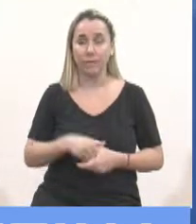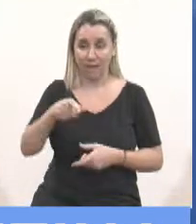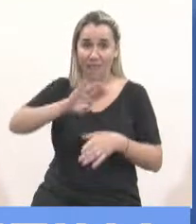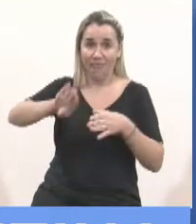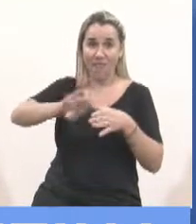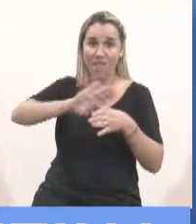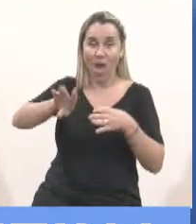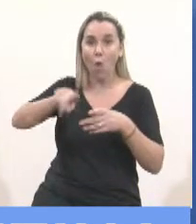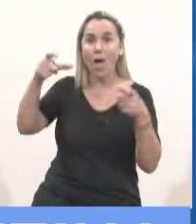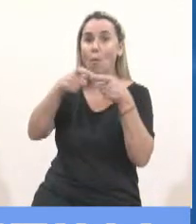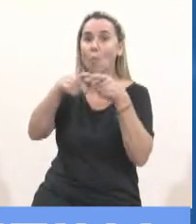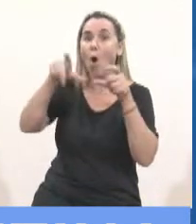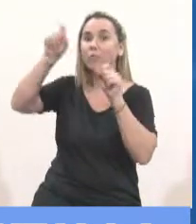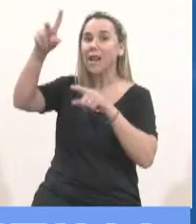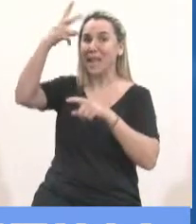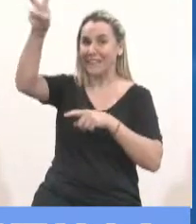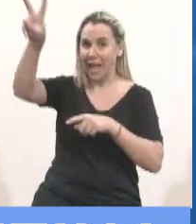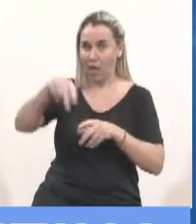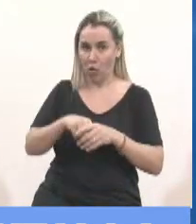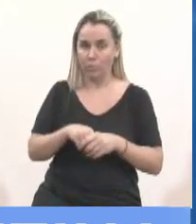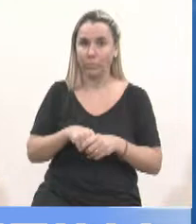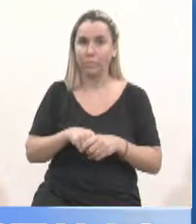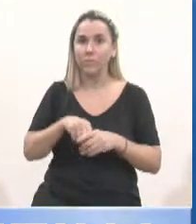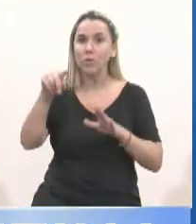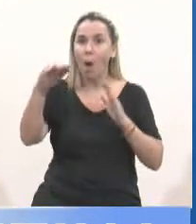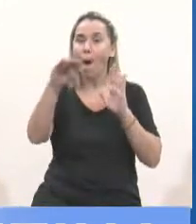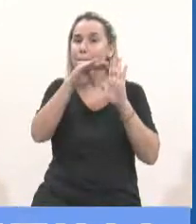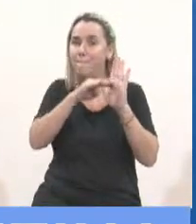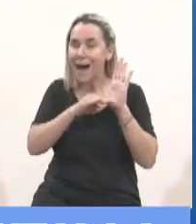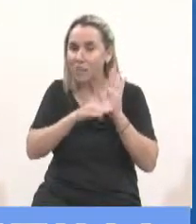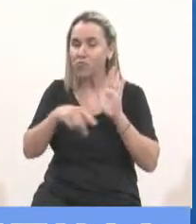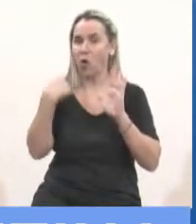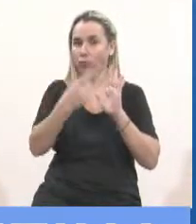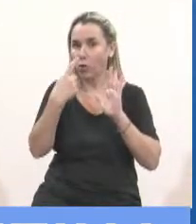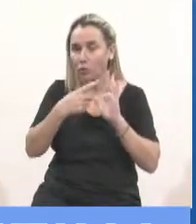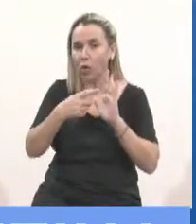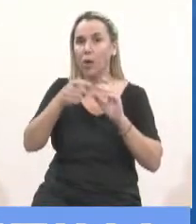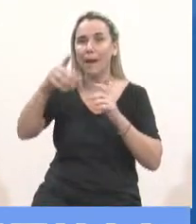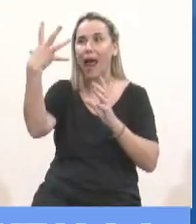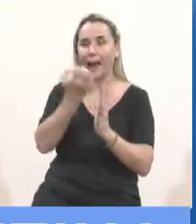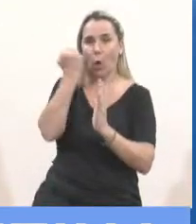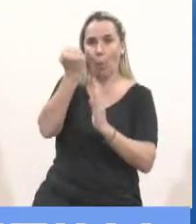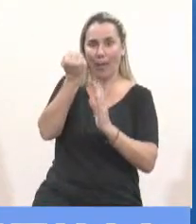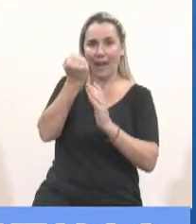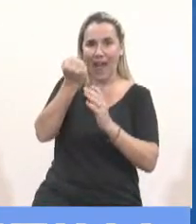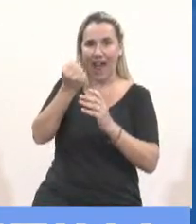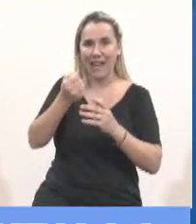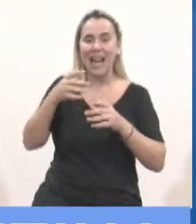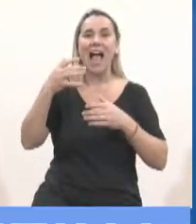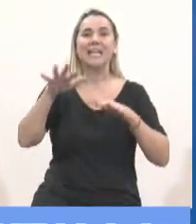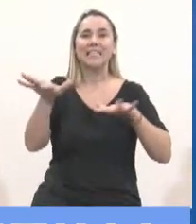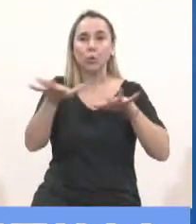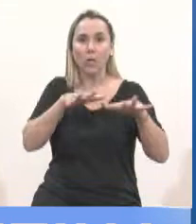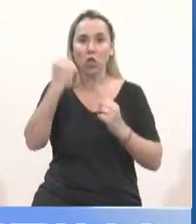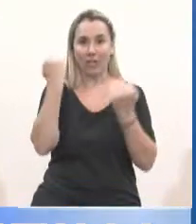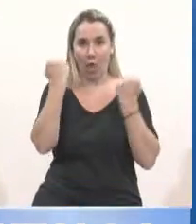Deuda bajo legislación extranjera. Eso es lo que está negociando, esos son los pasos que estamos haciendo para recuperar la normalidad en la economía